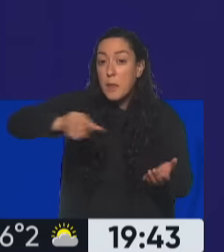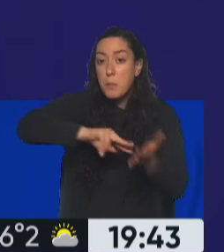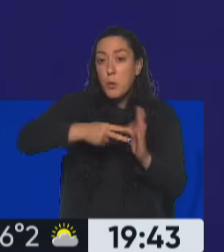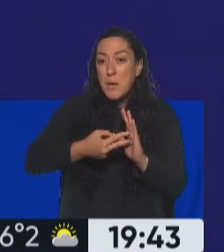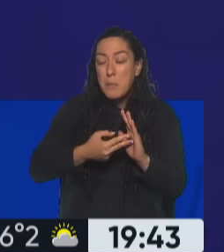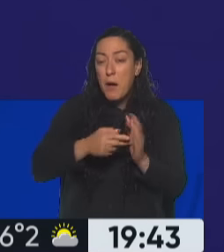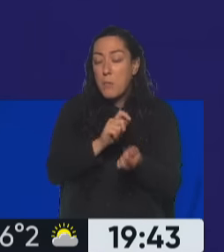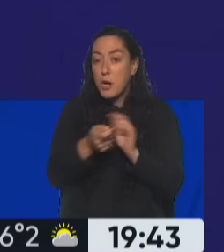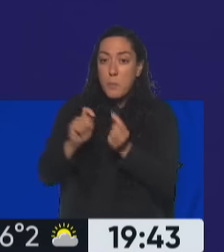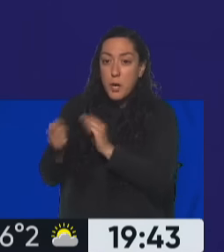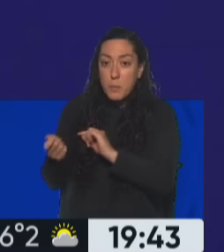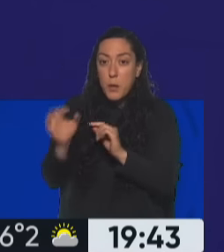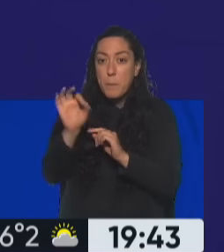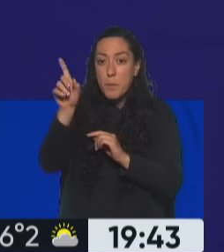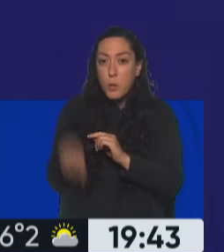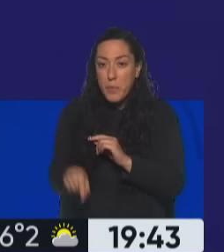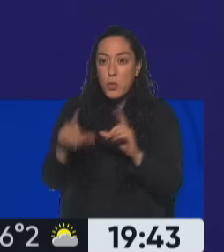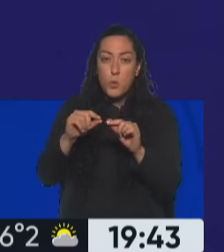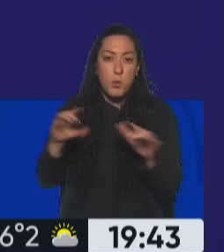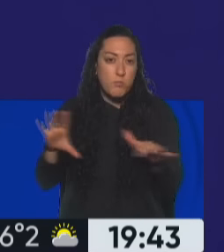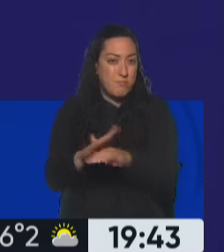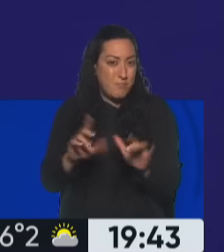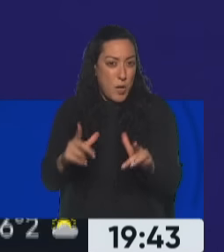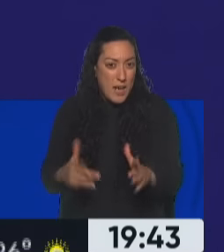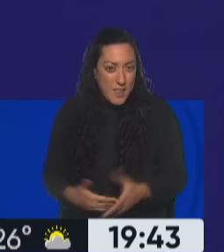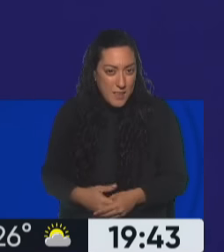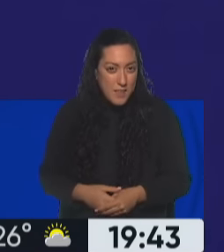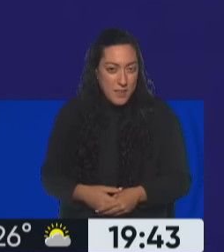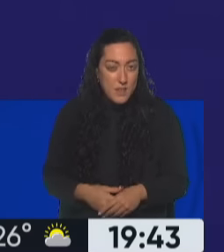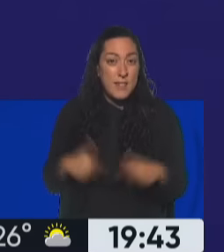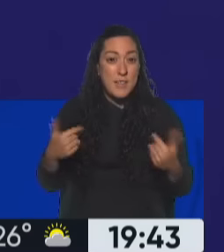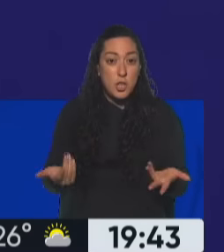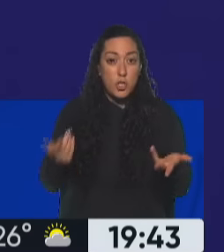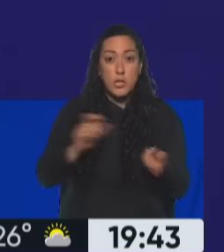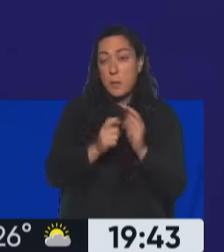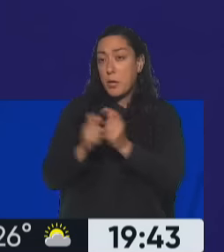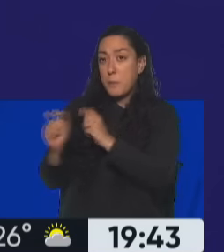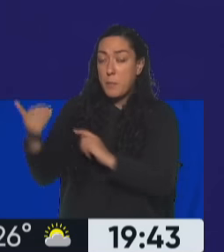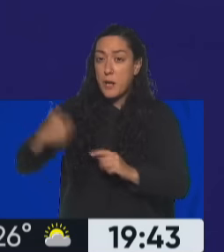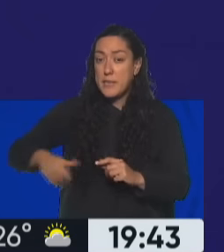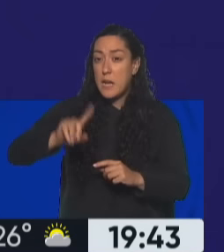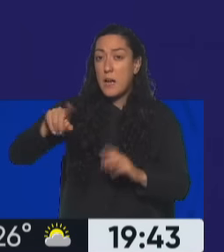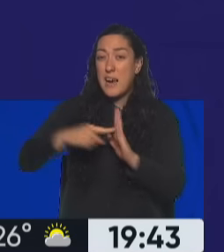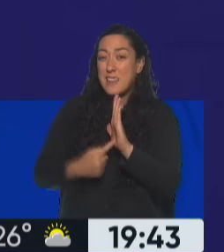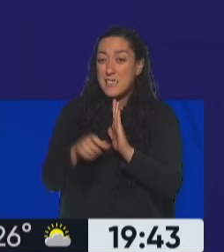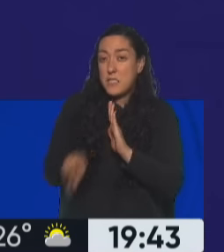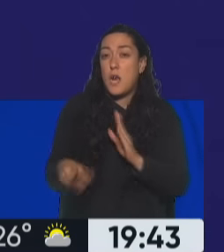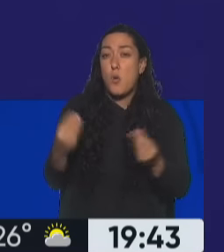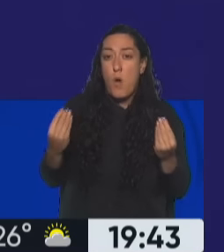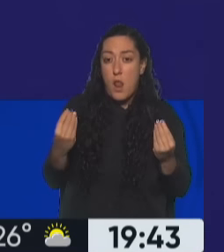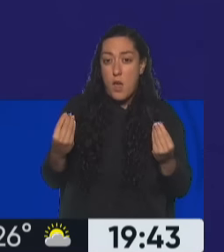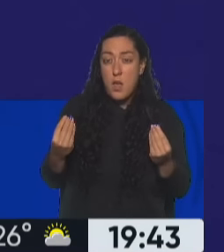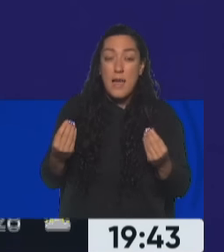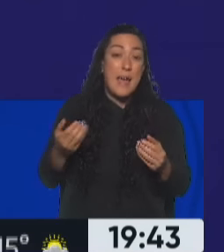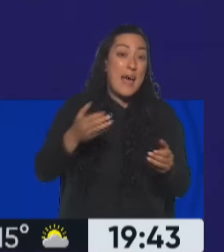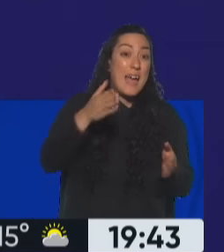no es un buen indicador el promedio. ¿Y qué es lo que caracteriza la volatilidad en Argentina? Ustedes tienen las épocas